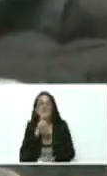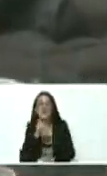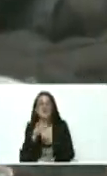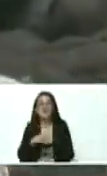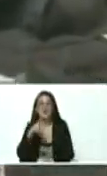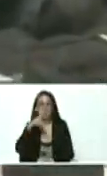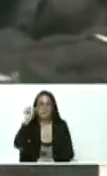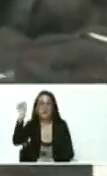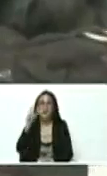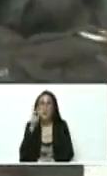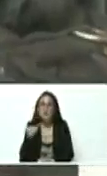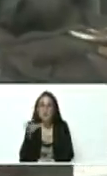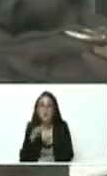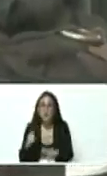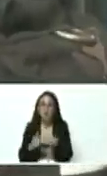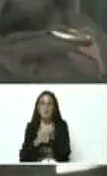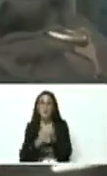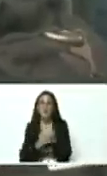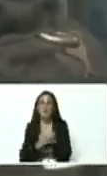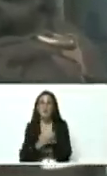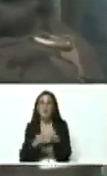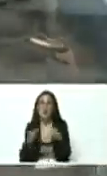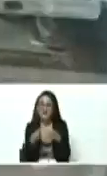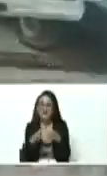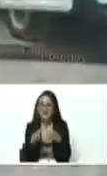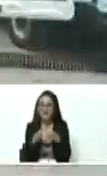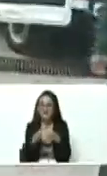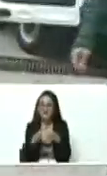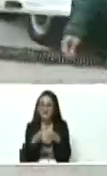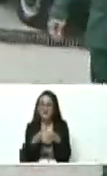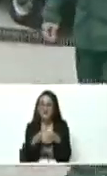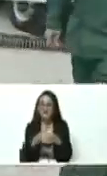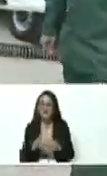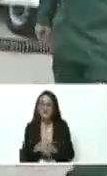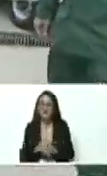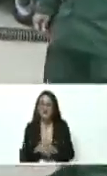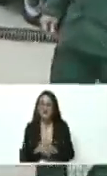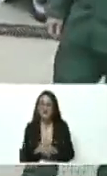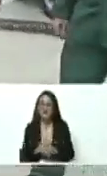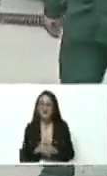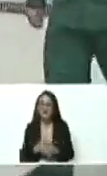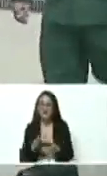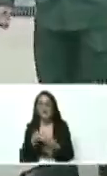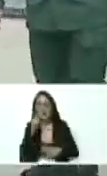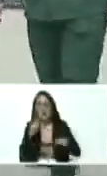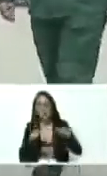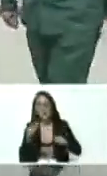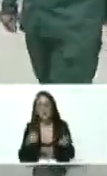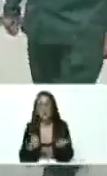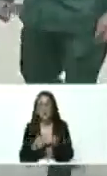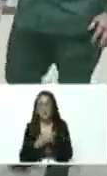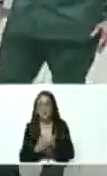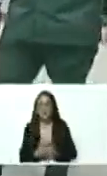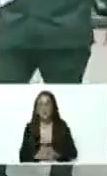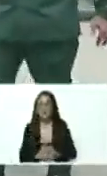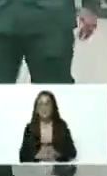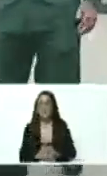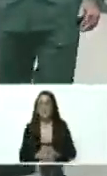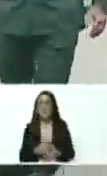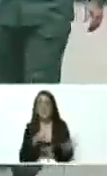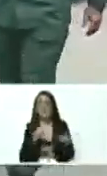apoya en unidad cívico-militar. En equipo, vamos en equipo cívico-militar, ¿no? Ya se ha hecho el